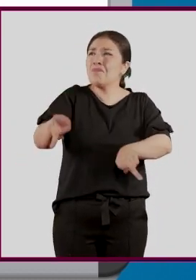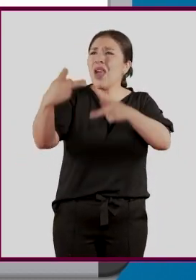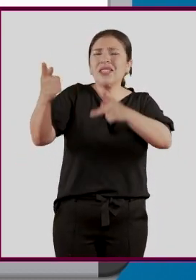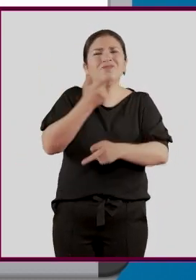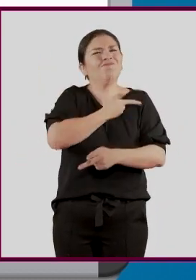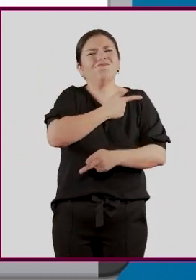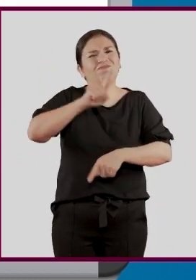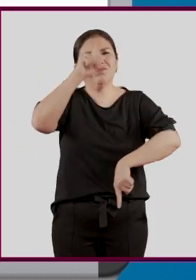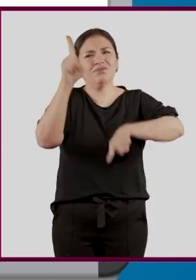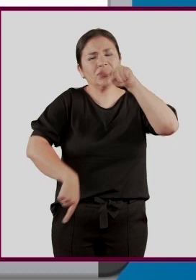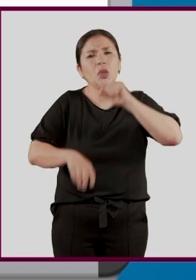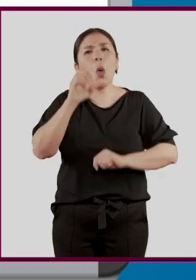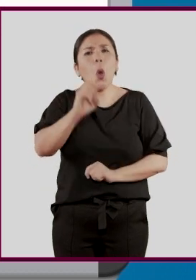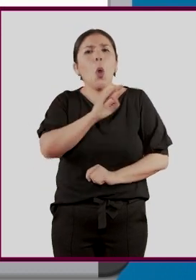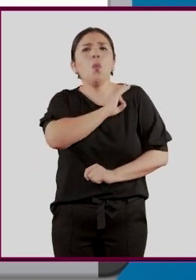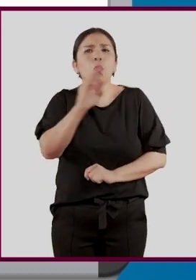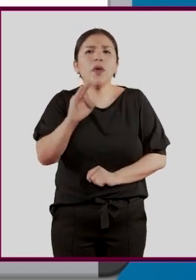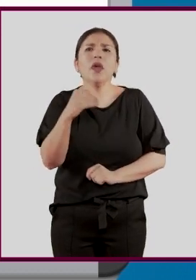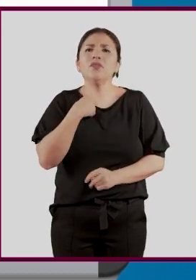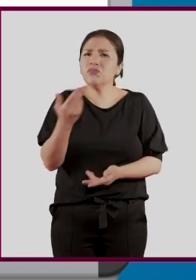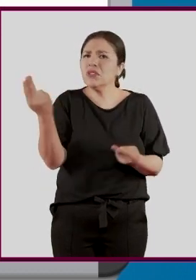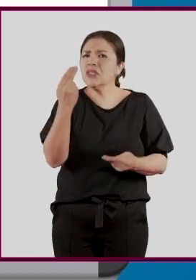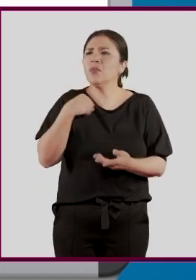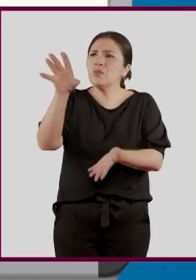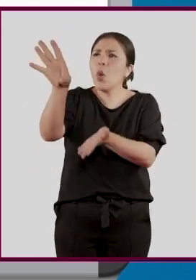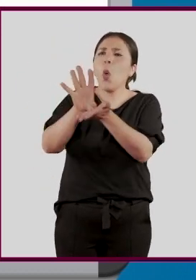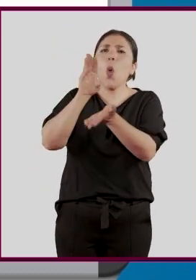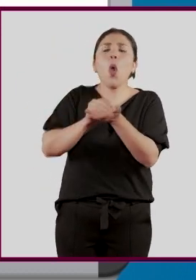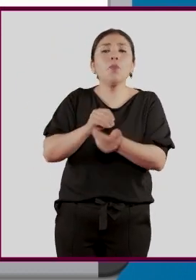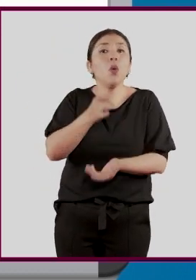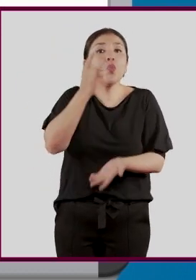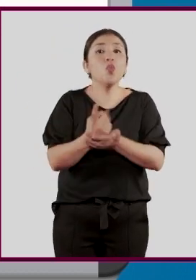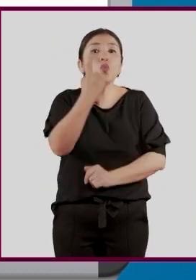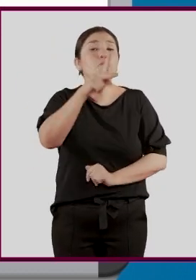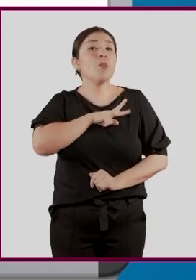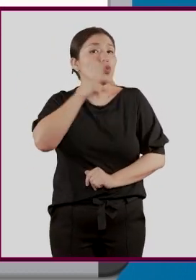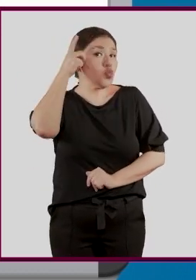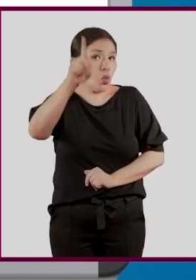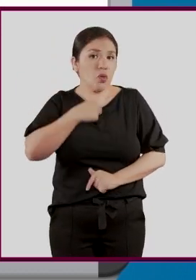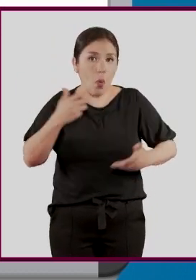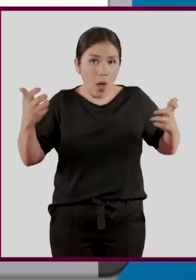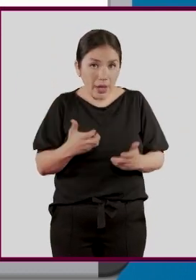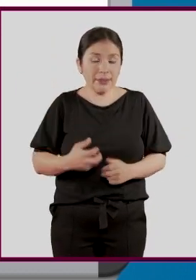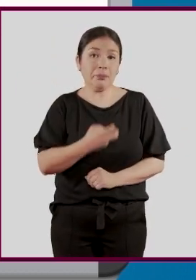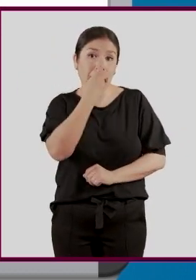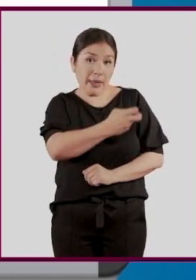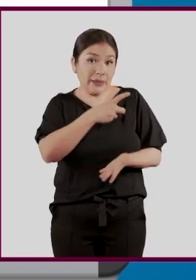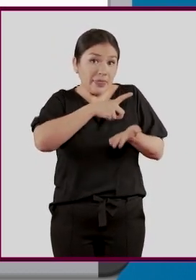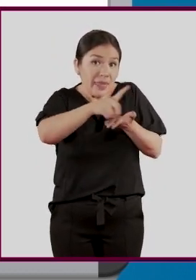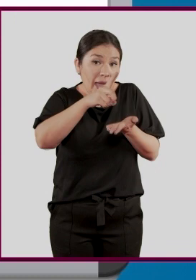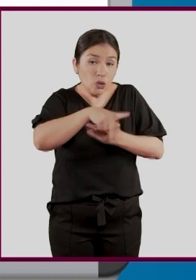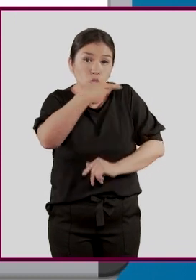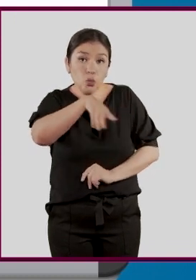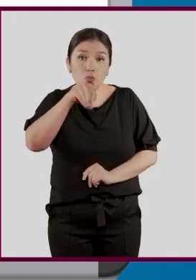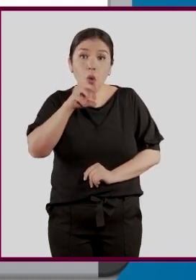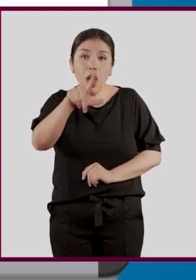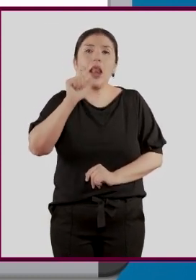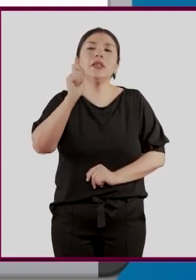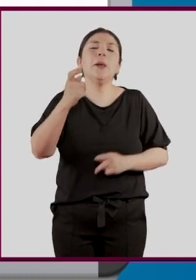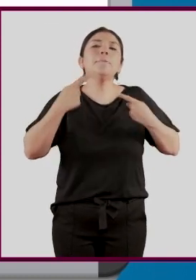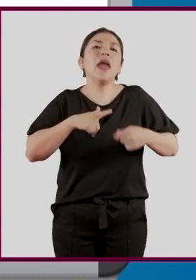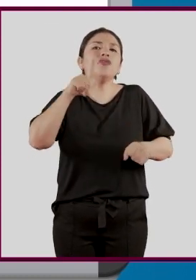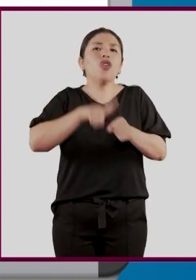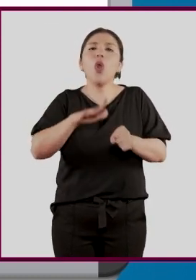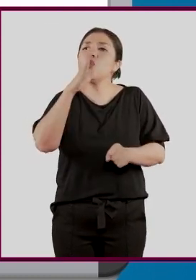obra del mercado e incluso puede reclamar una copia si es la única que queda en el mundo. Estos derechos morales